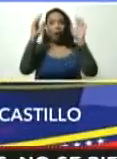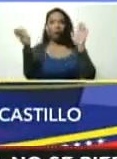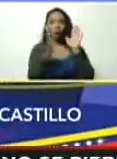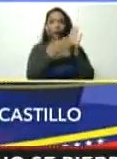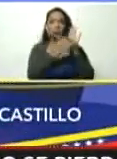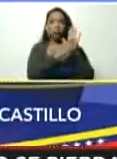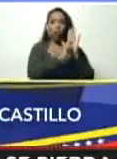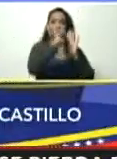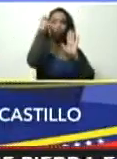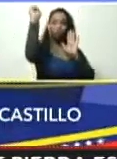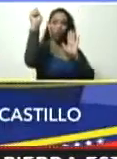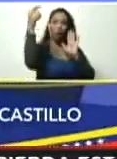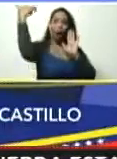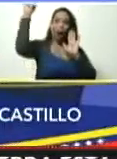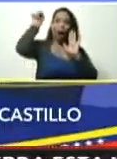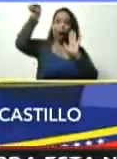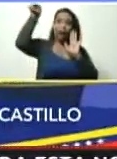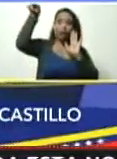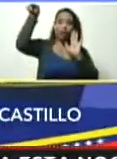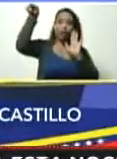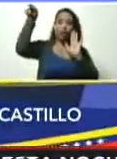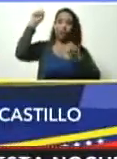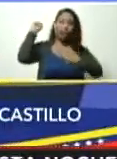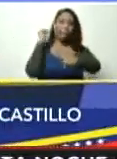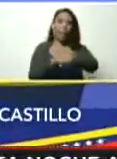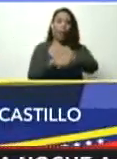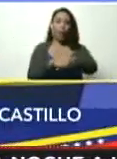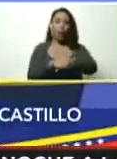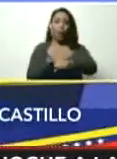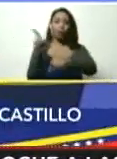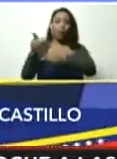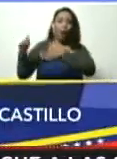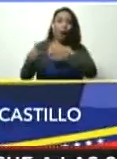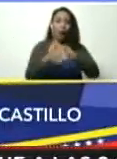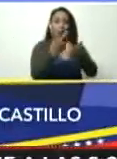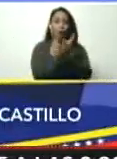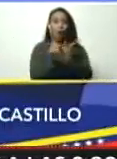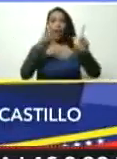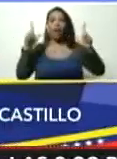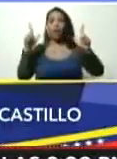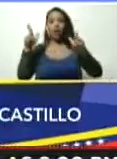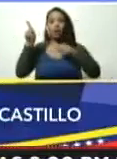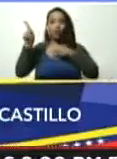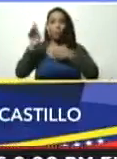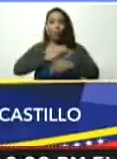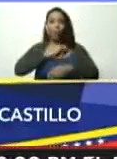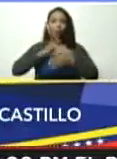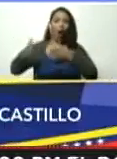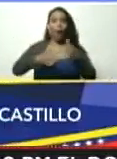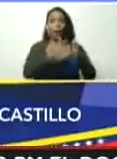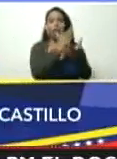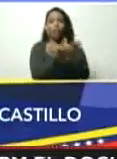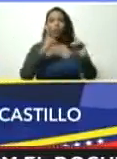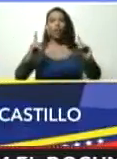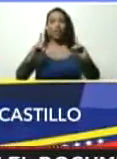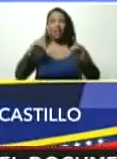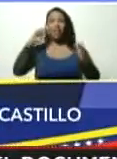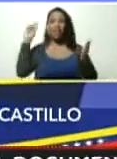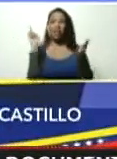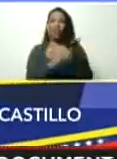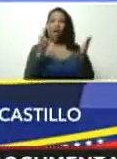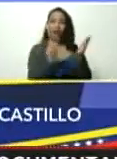constitución, consiga más temprano que tarde su camino de liberación, su camino de democracia verdadera, su camino